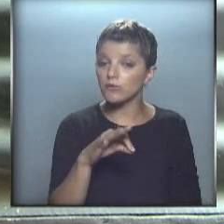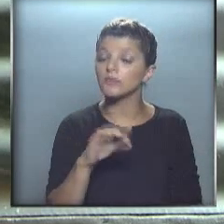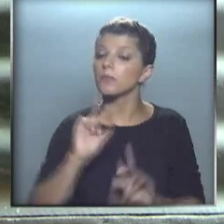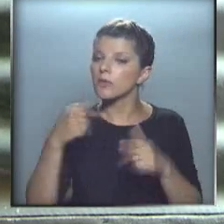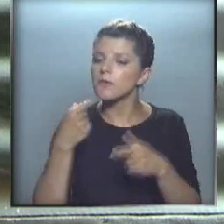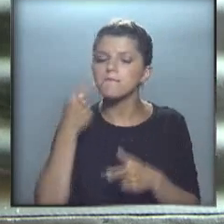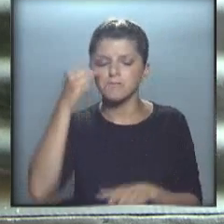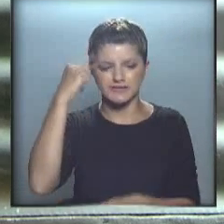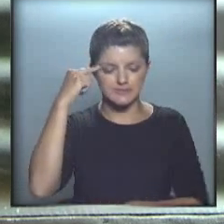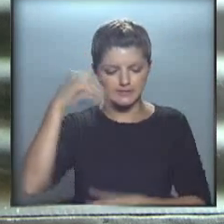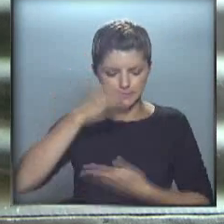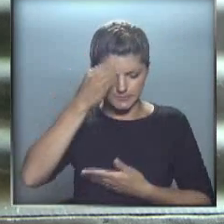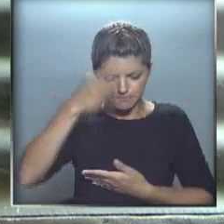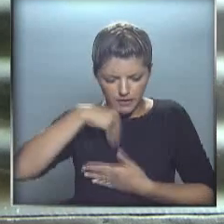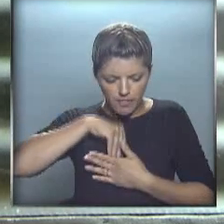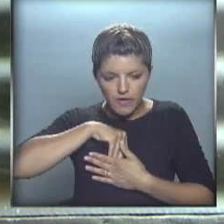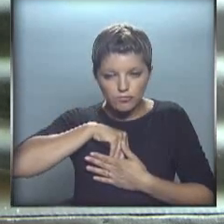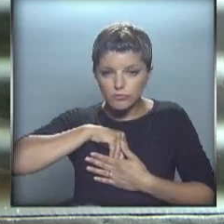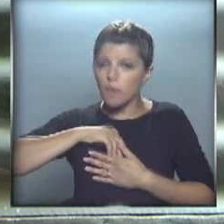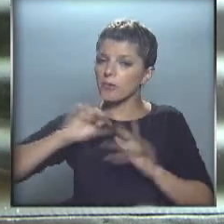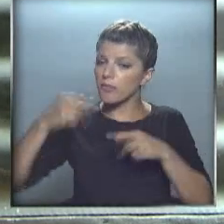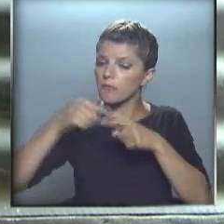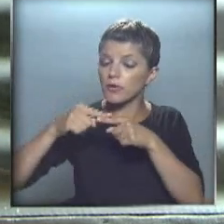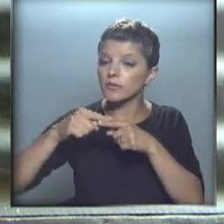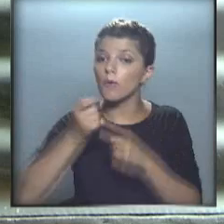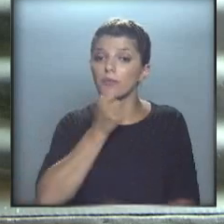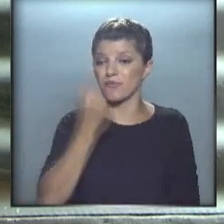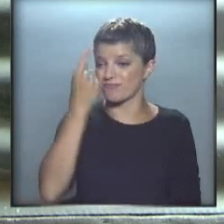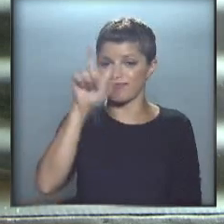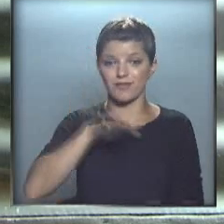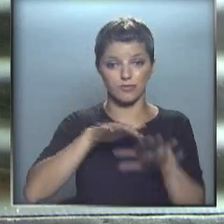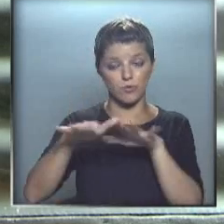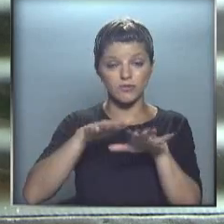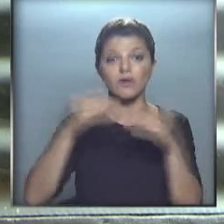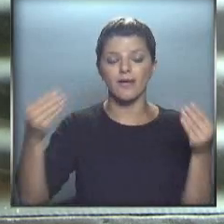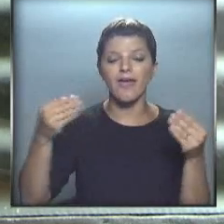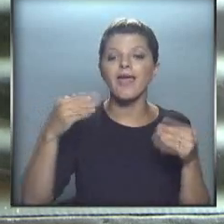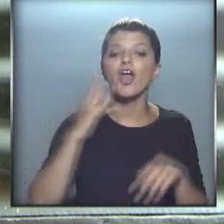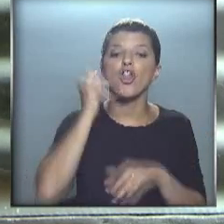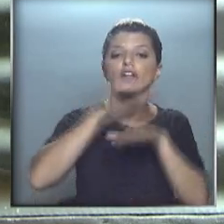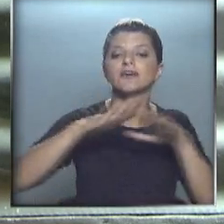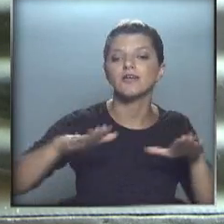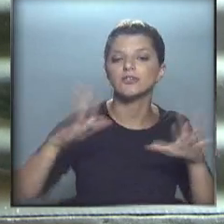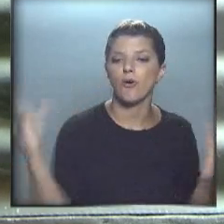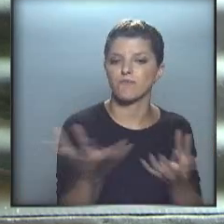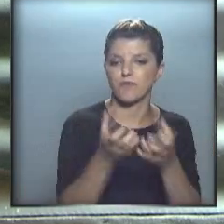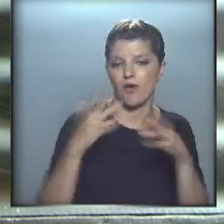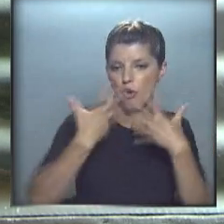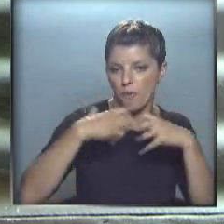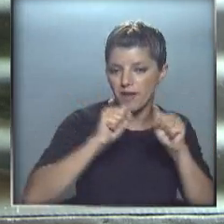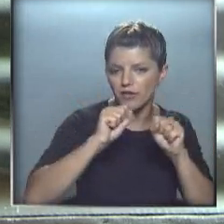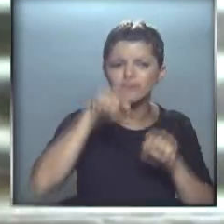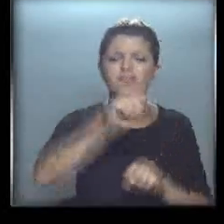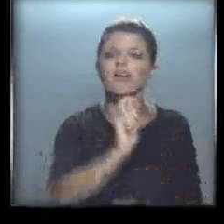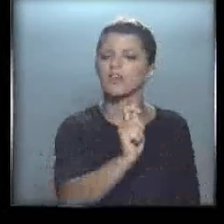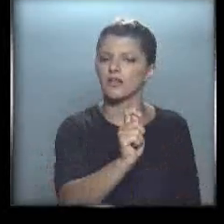preguntarse hacia adentro y quizás también políticamente. El caso más paradigmático de eso son los nietos recuperados. ¿Quiénes son los nietos